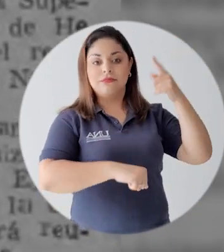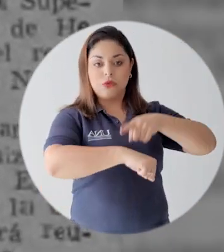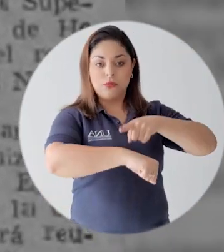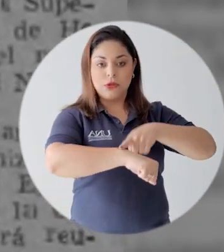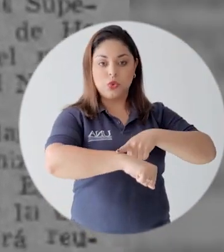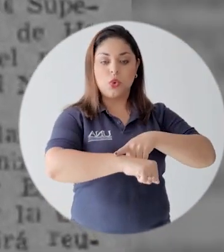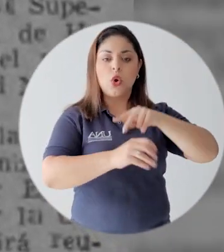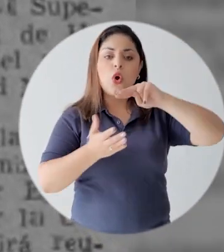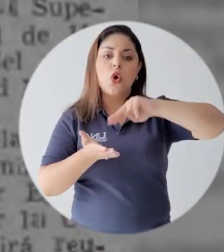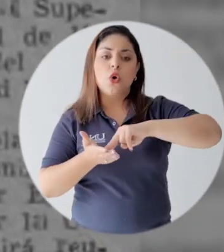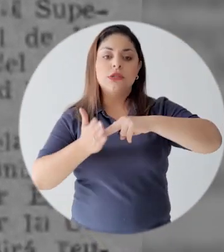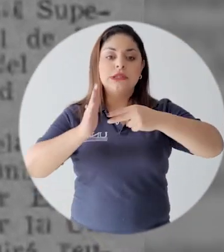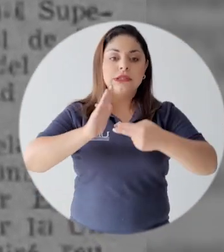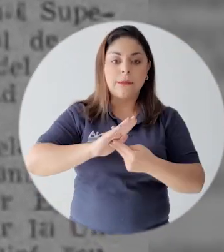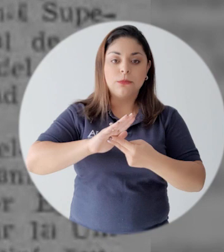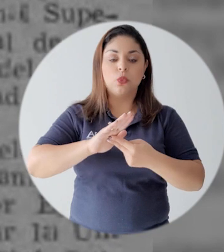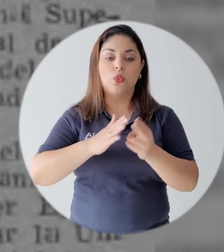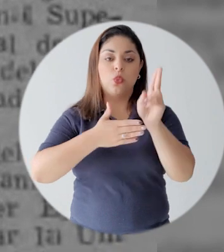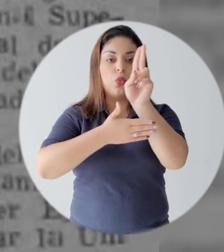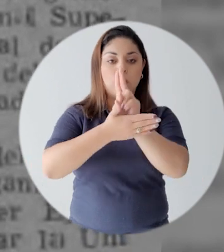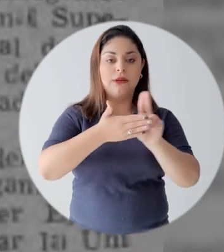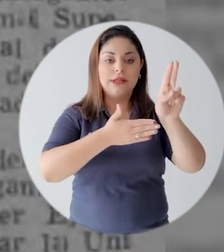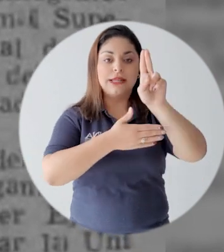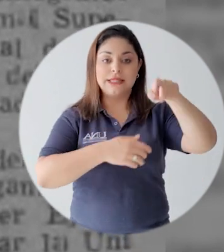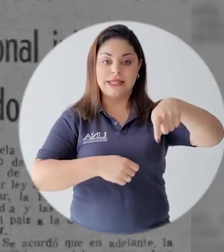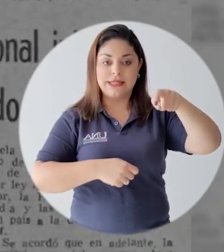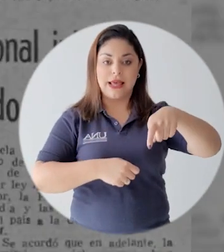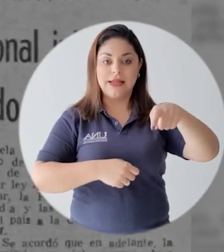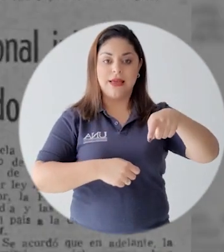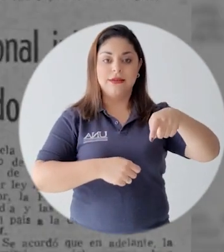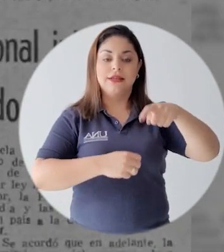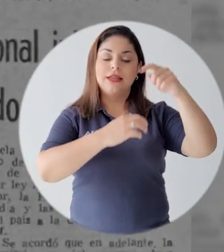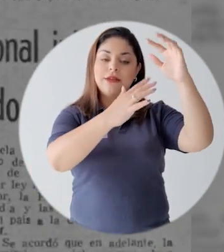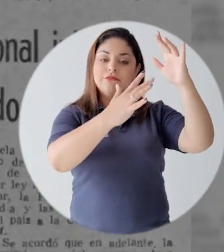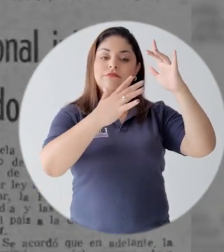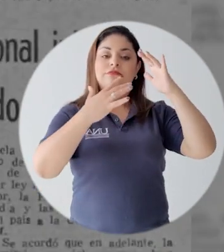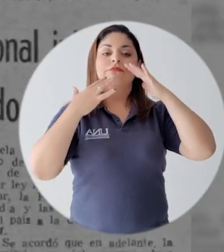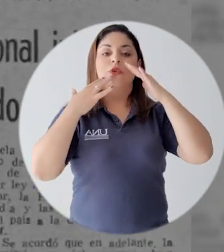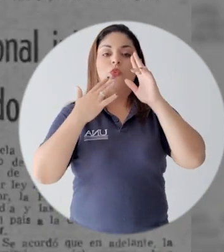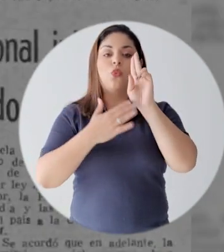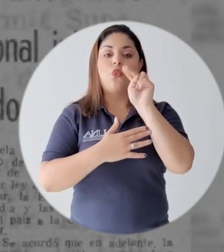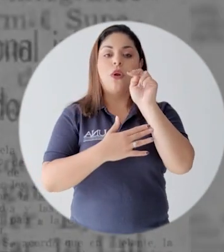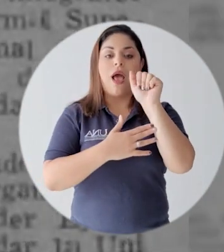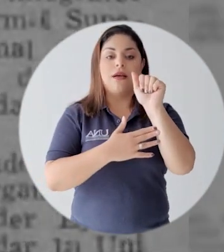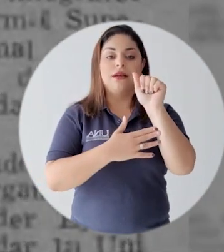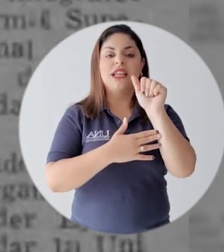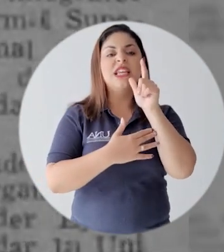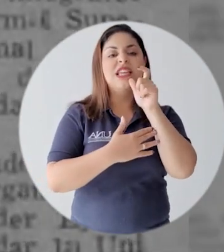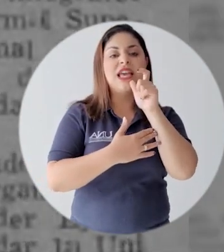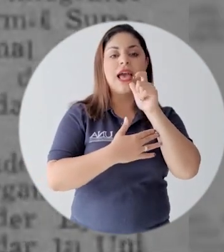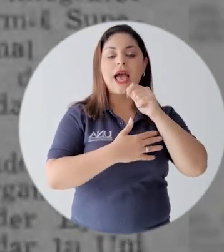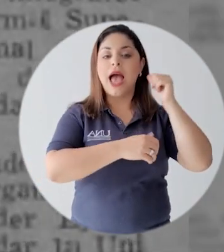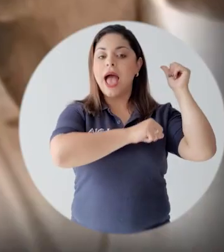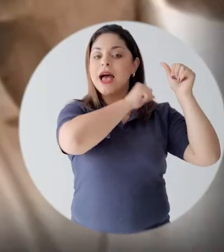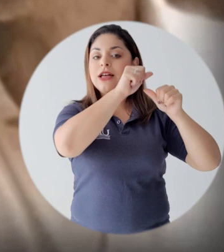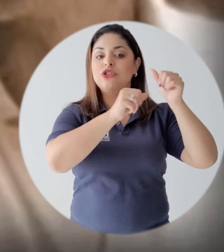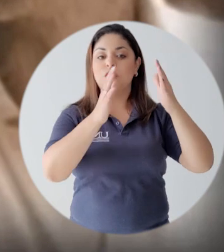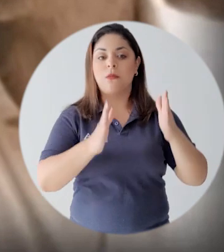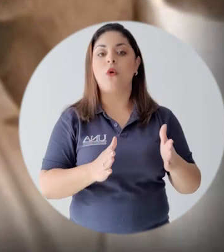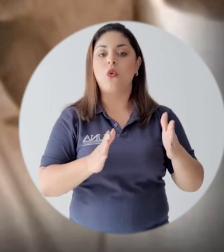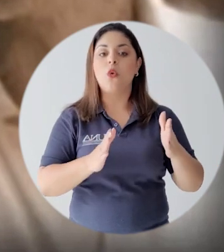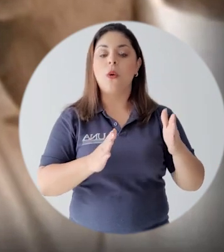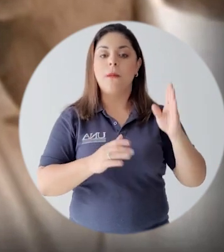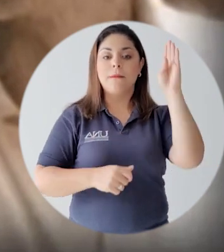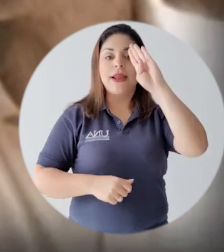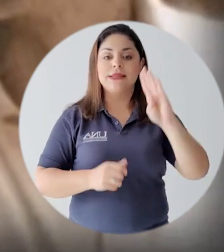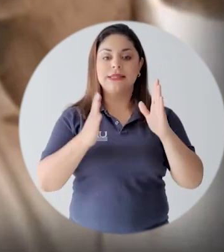El concepto mismo de universidad necesaria, en el que se inspira la UNA, había sido planteado por el antropólogo